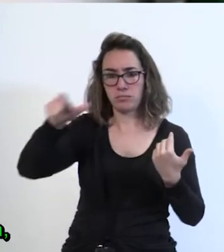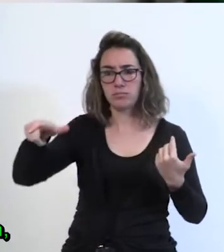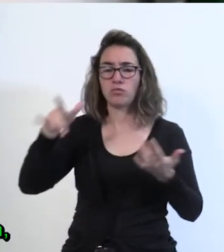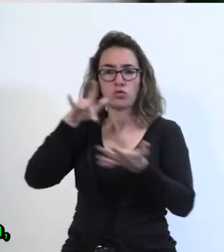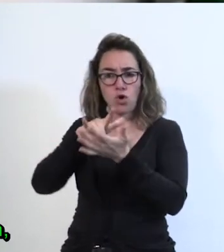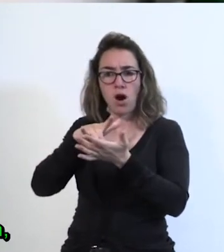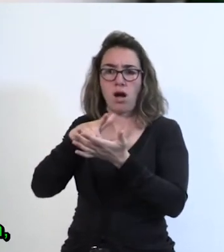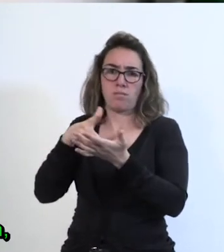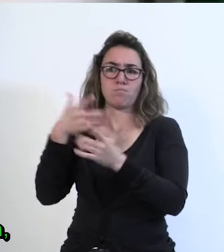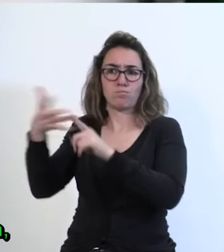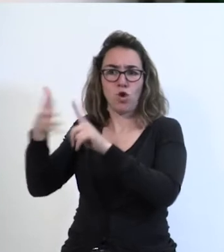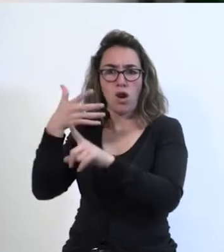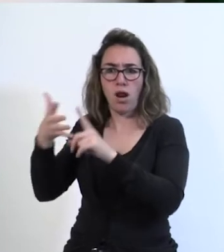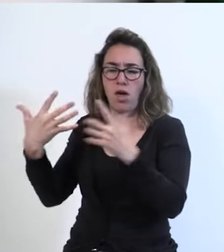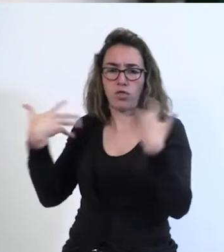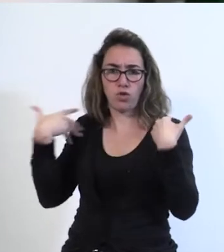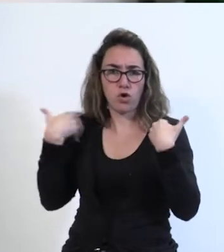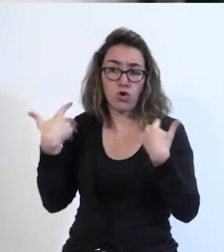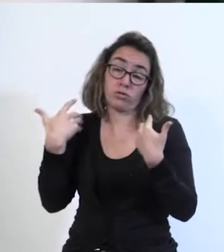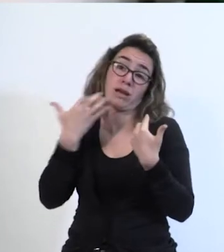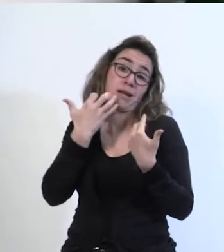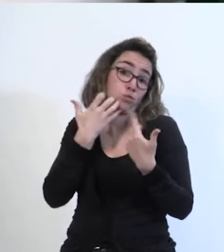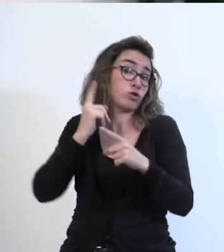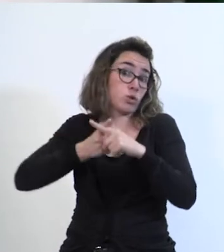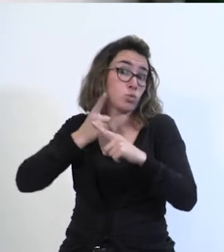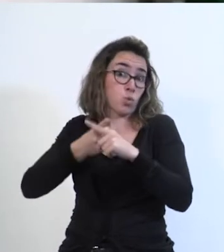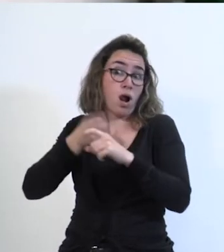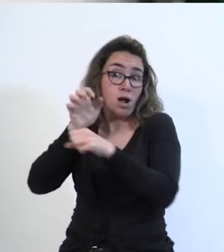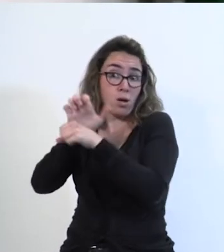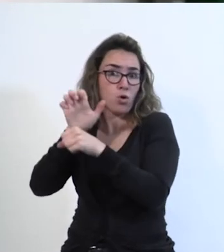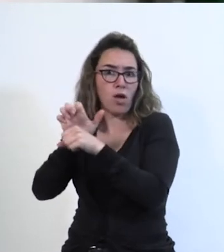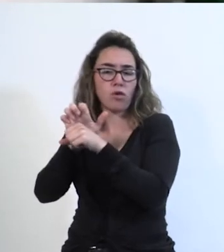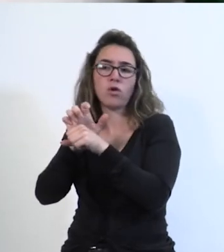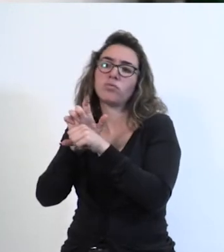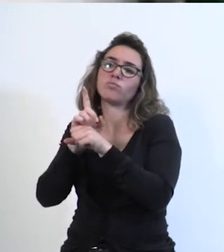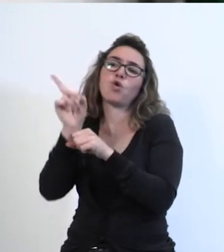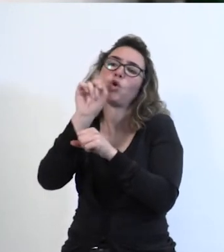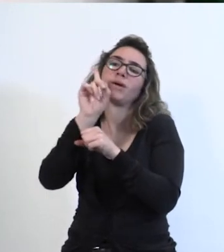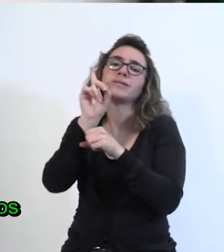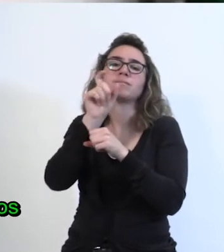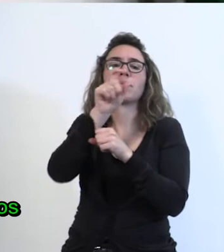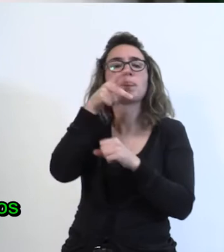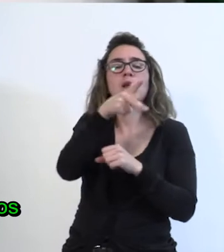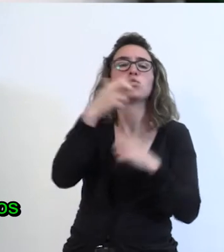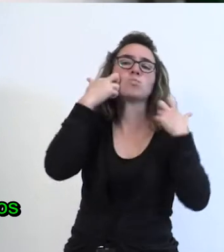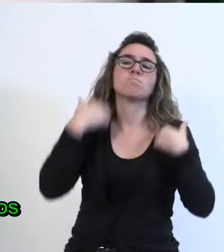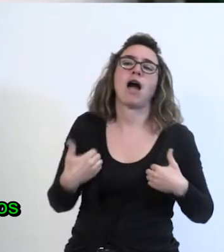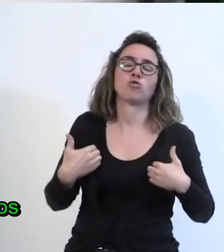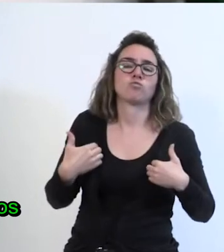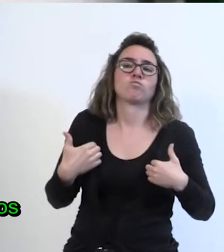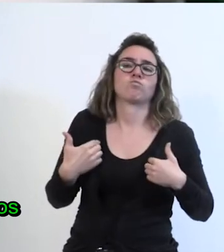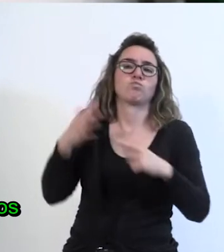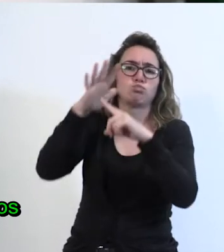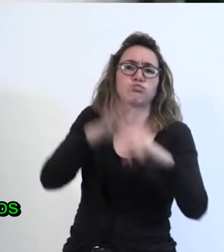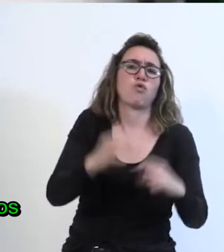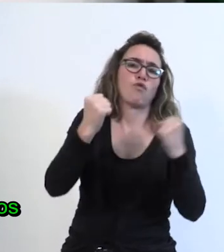quienes sufrieron esta violación, y la violación sexual tampoco se consideró una violación de derechos